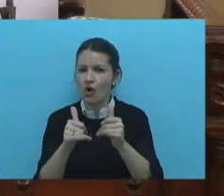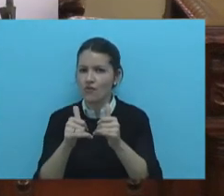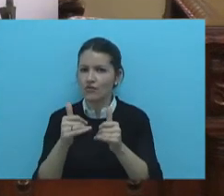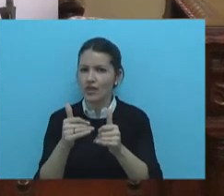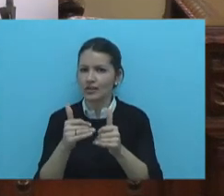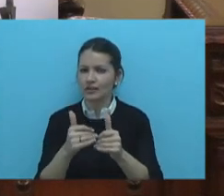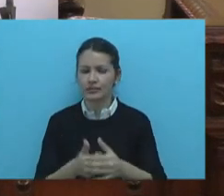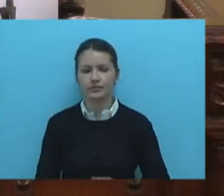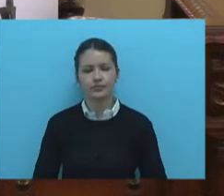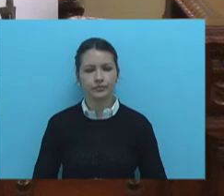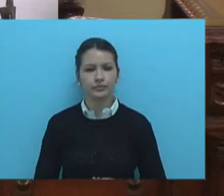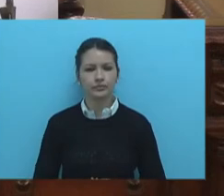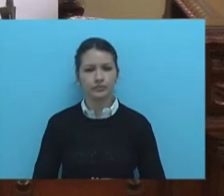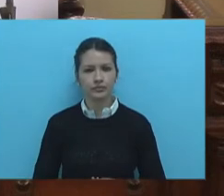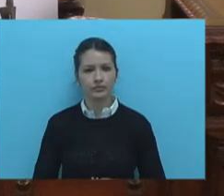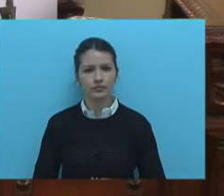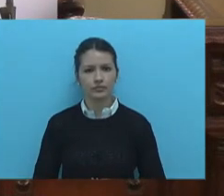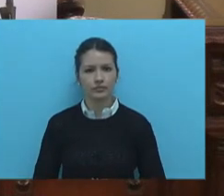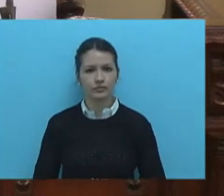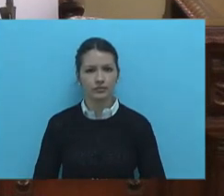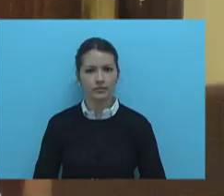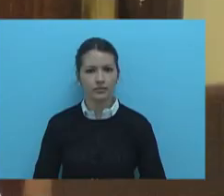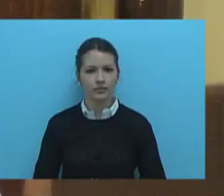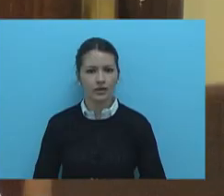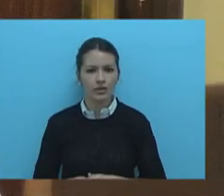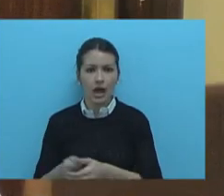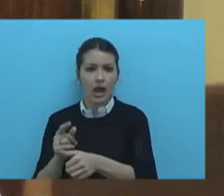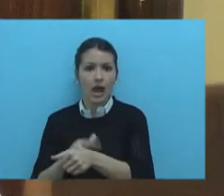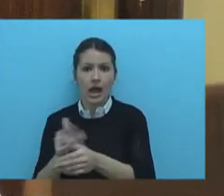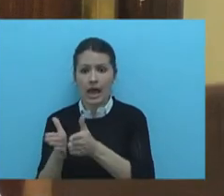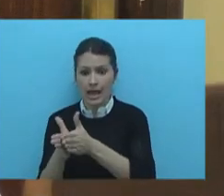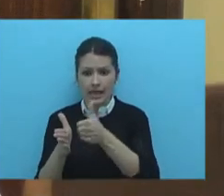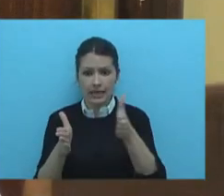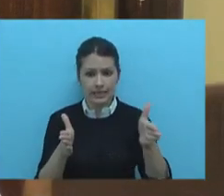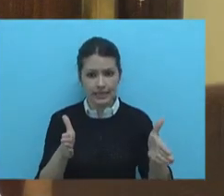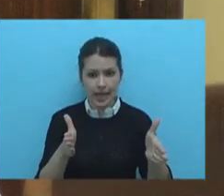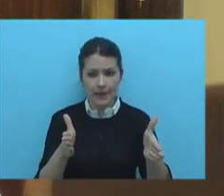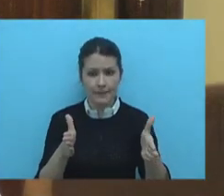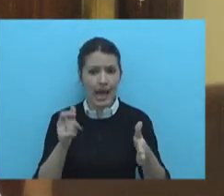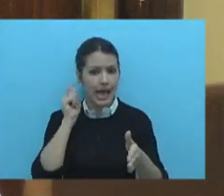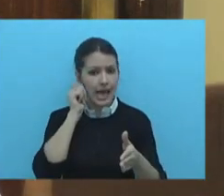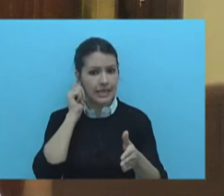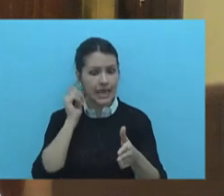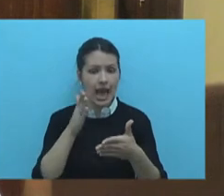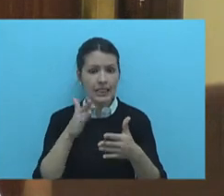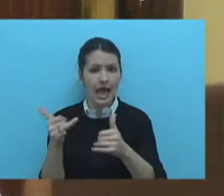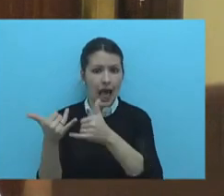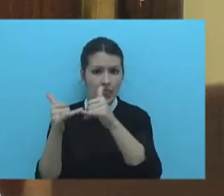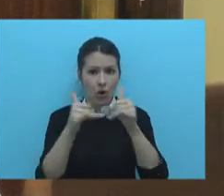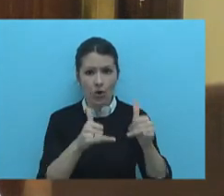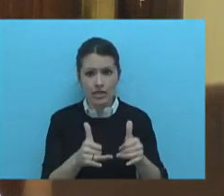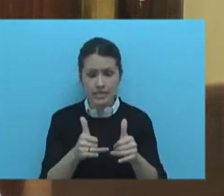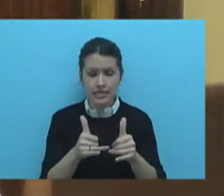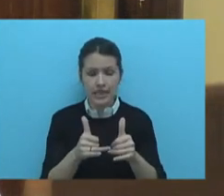que la adolescencia es una de las etapas más difíciles de la vida y alrededor, o sea, aumentó mucho la tasa